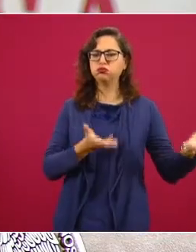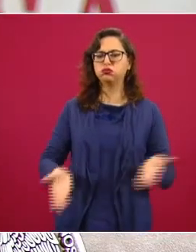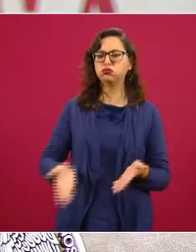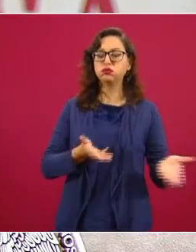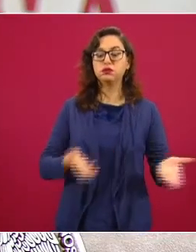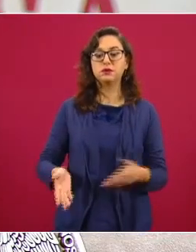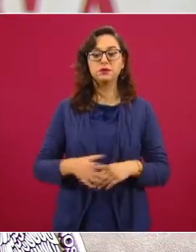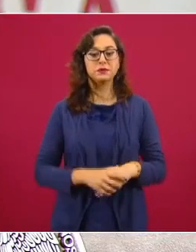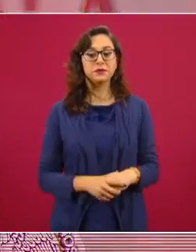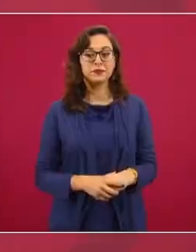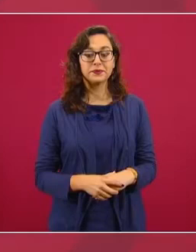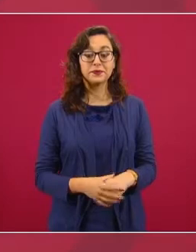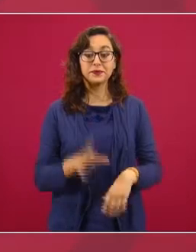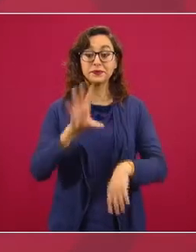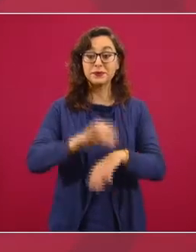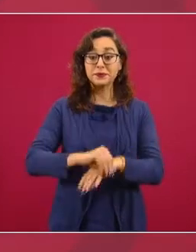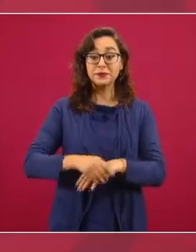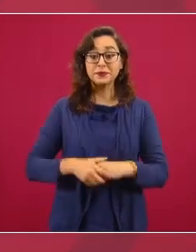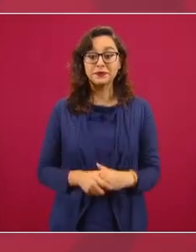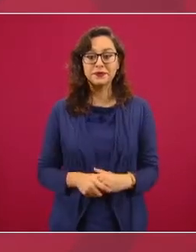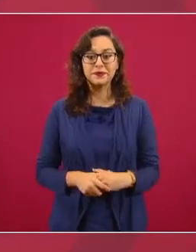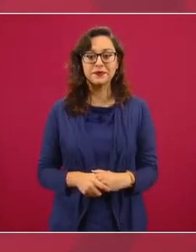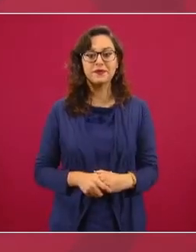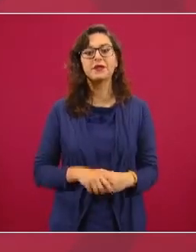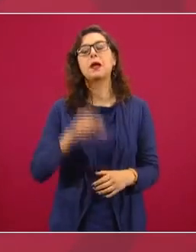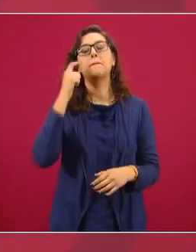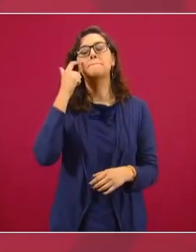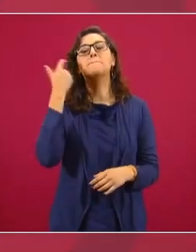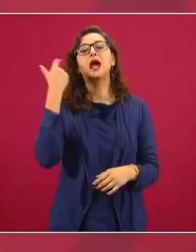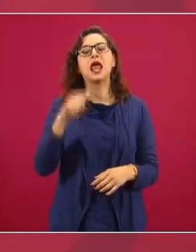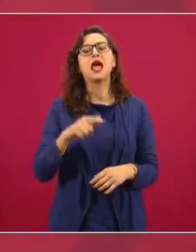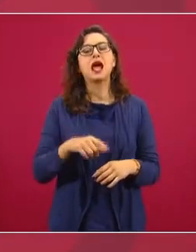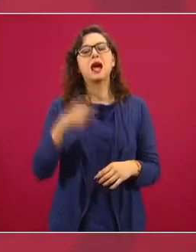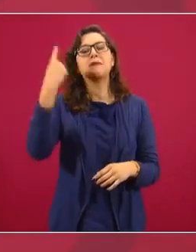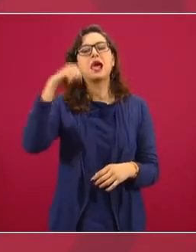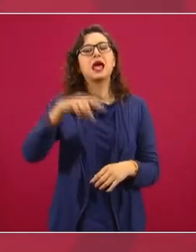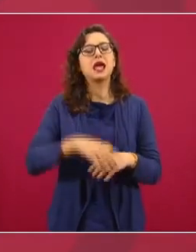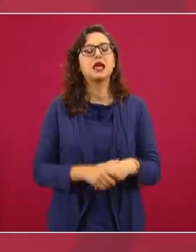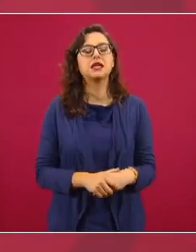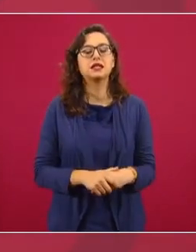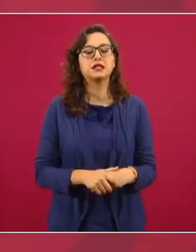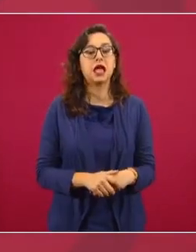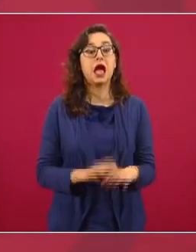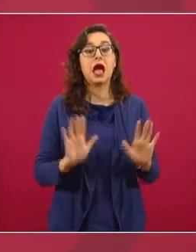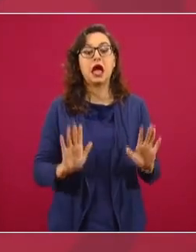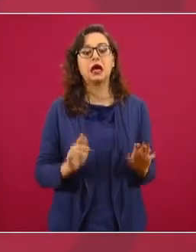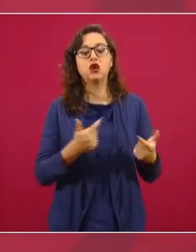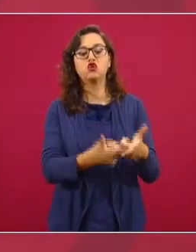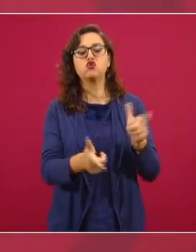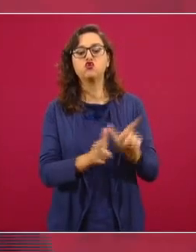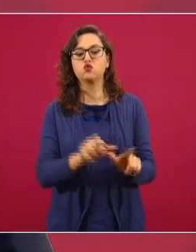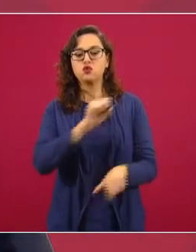para supuestamente detectar a las bandas delictivas,